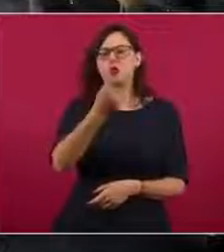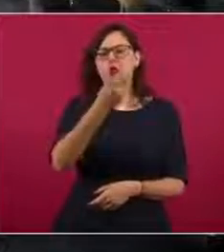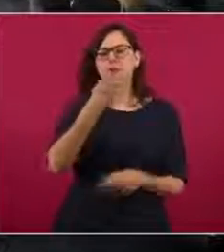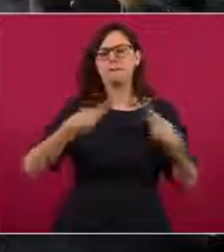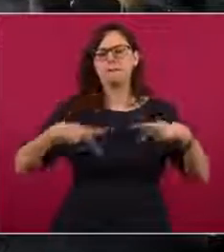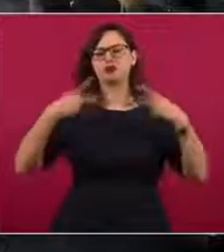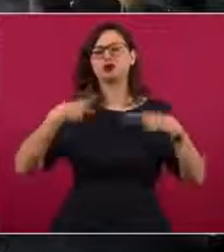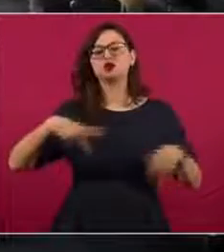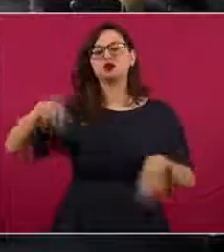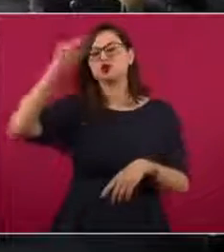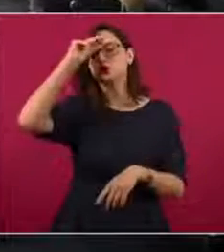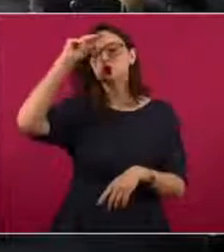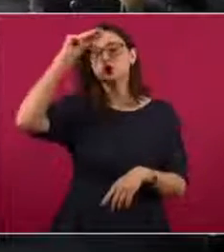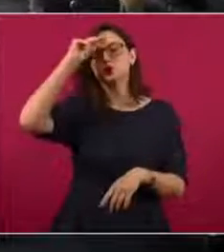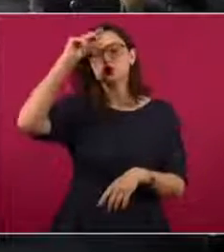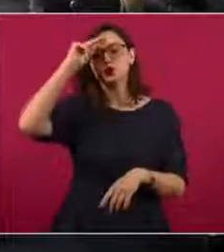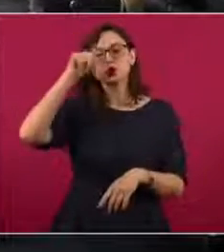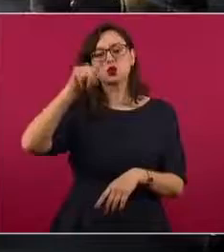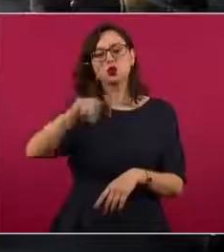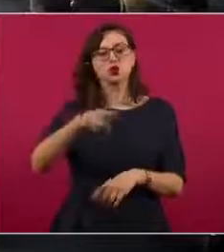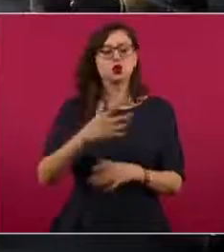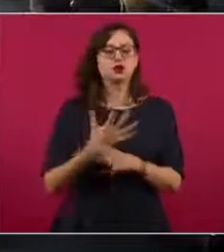inteligente,